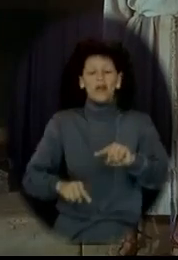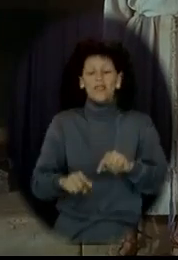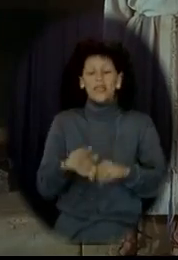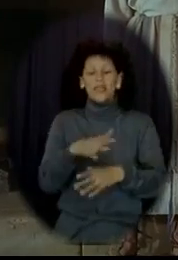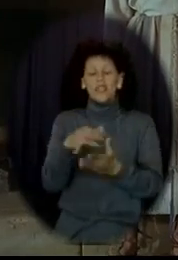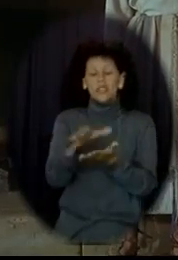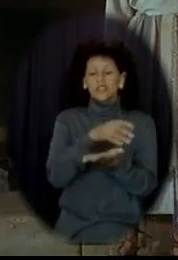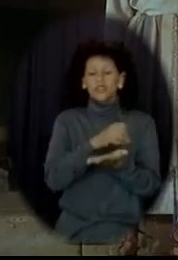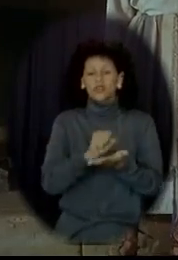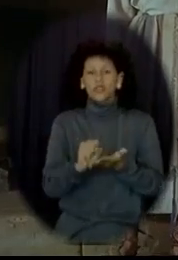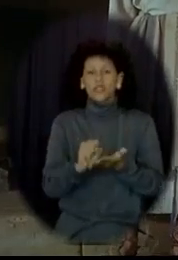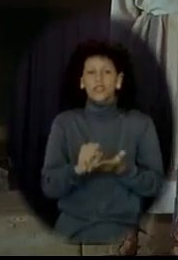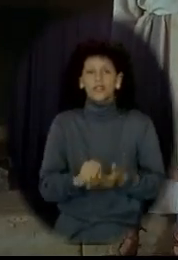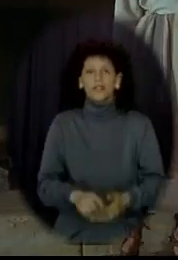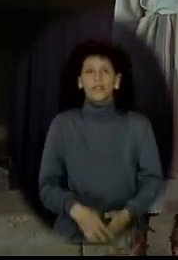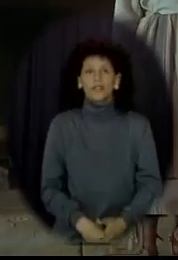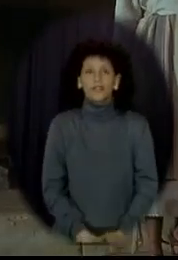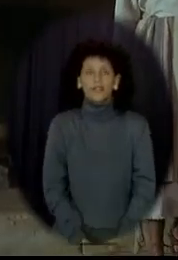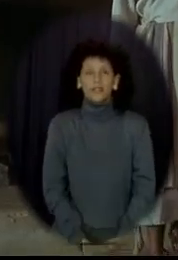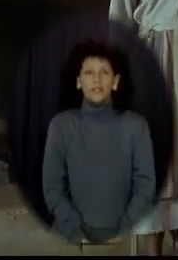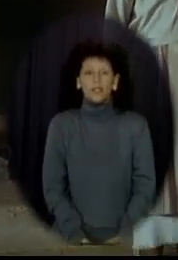destruir.